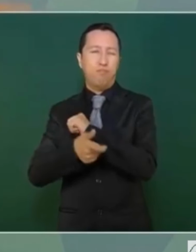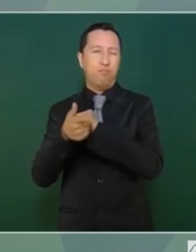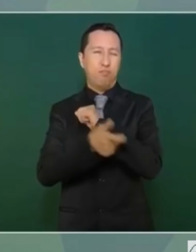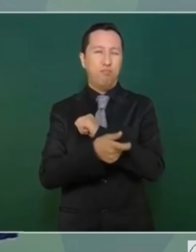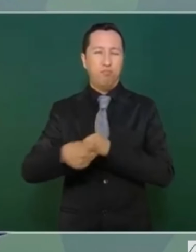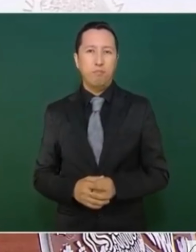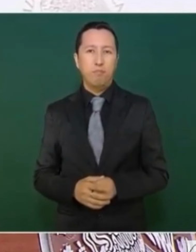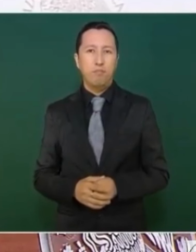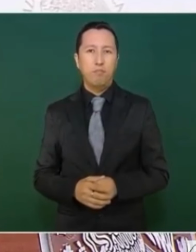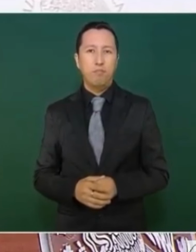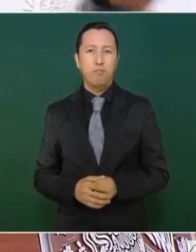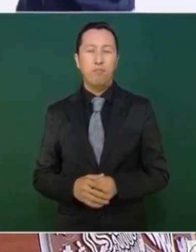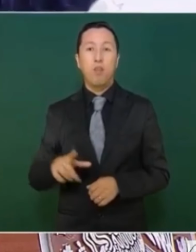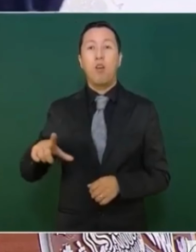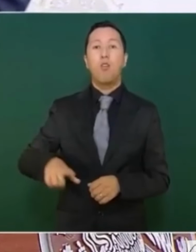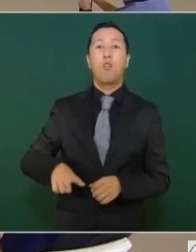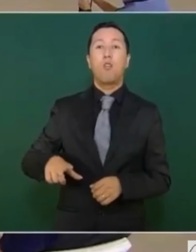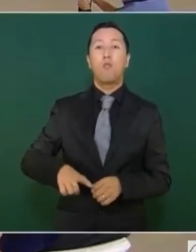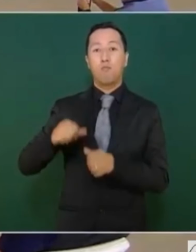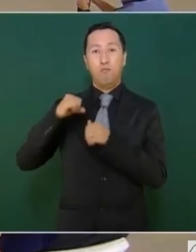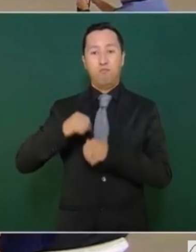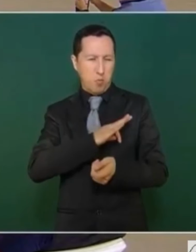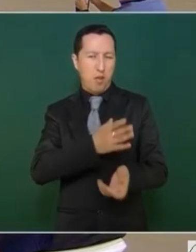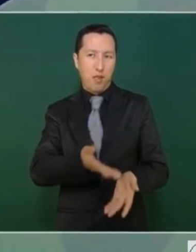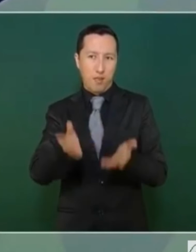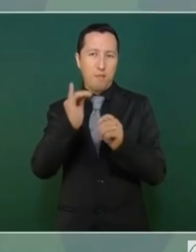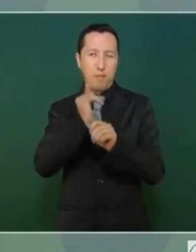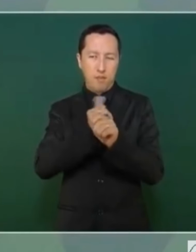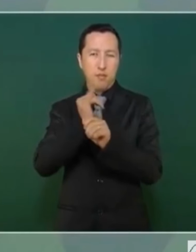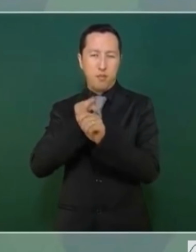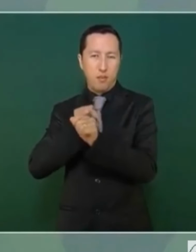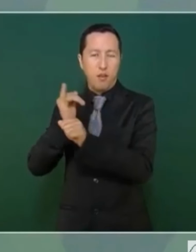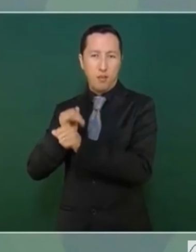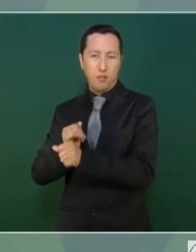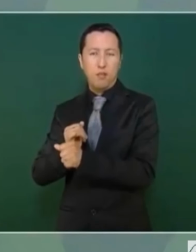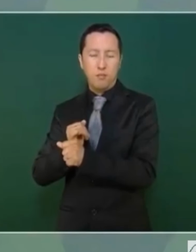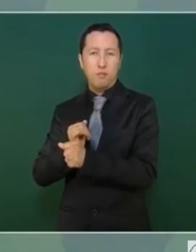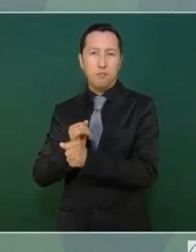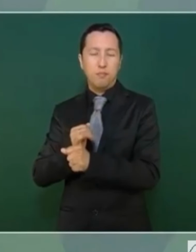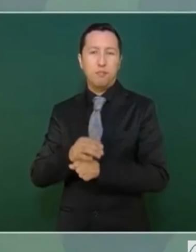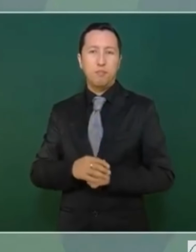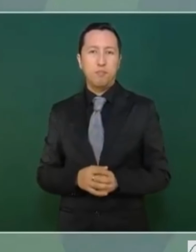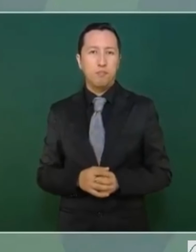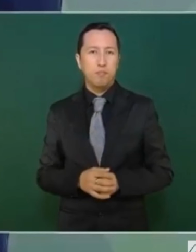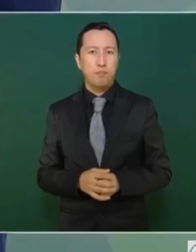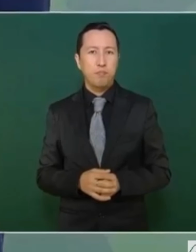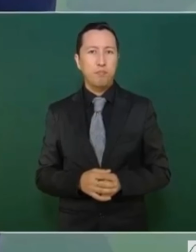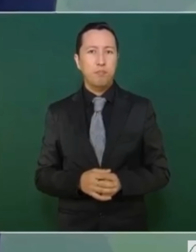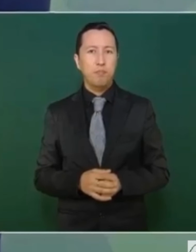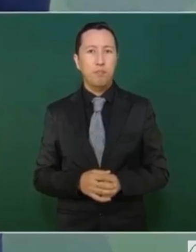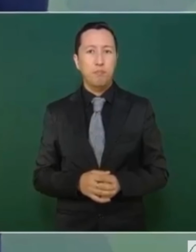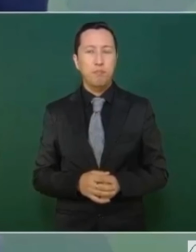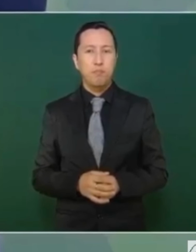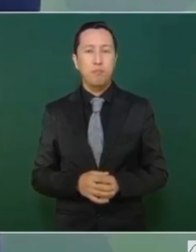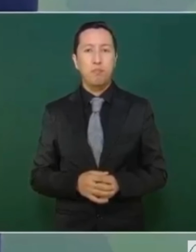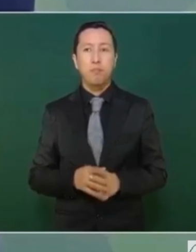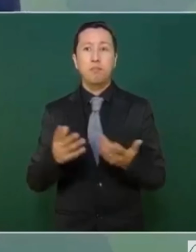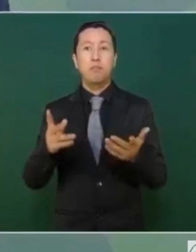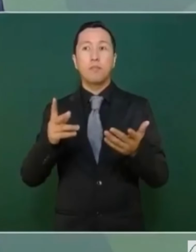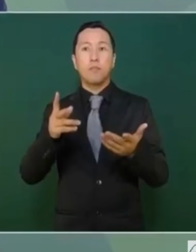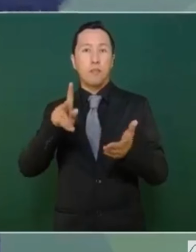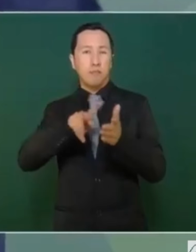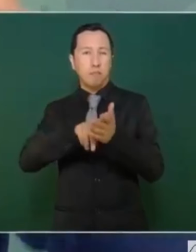información. Hagan una investigación de las tendencias de los medios de información